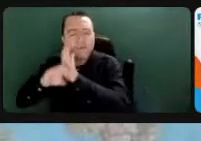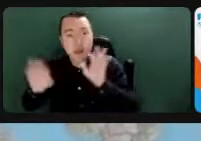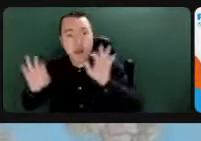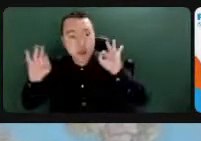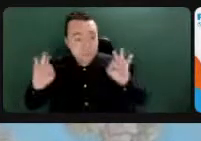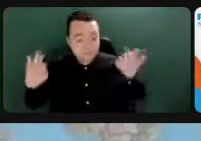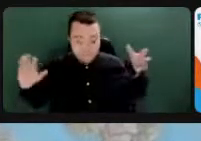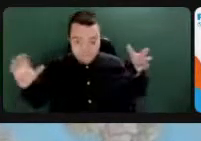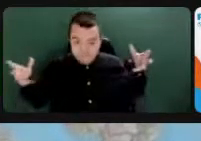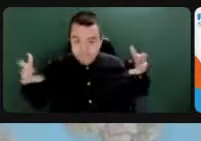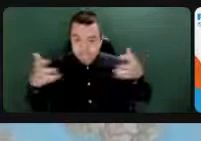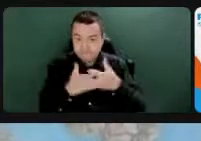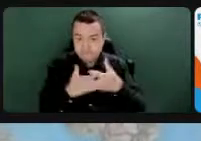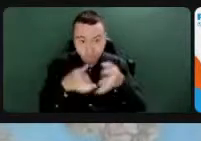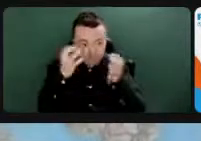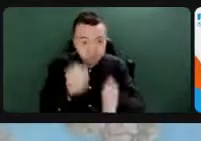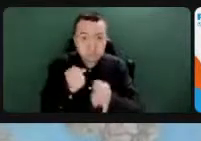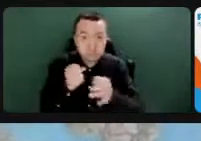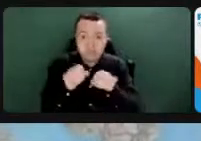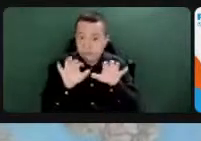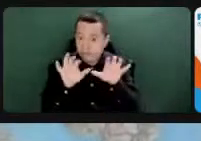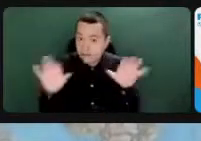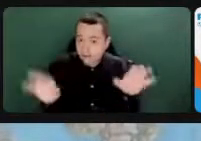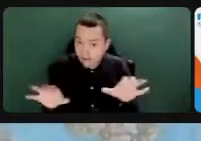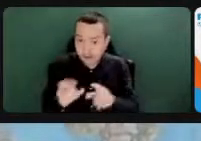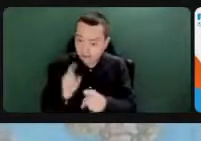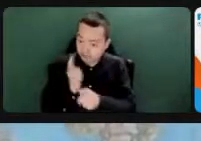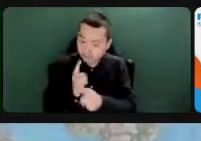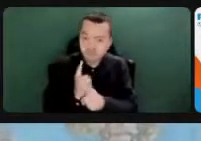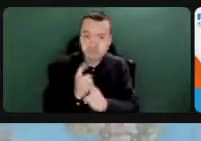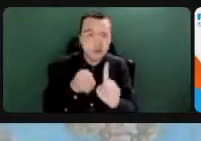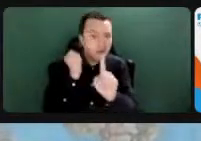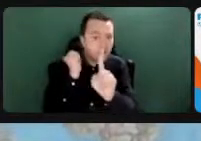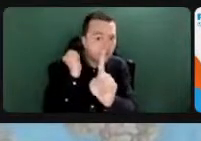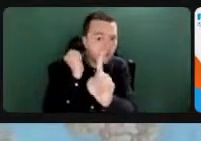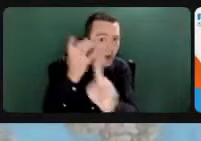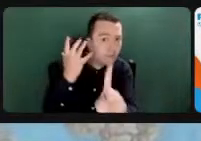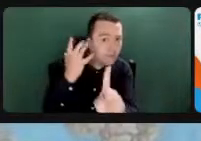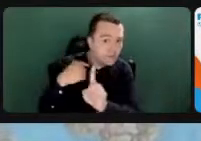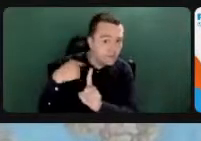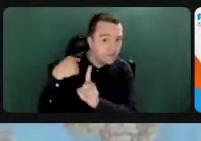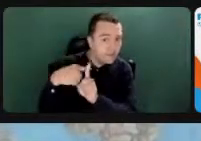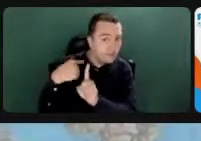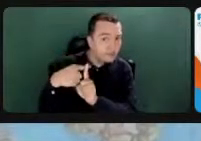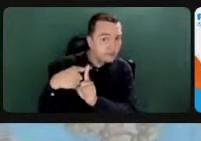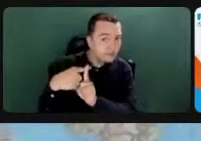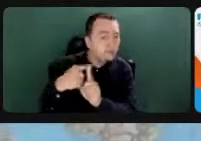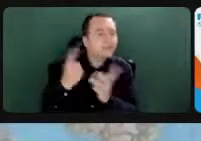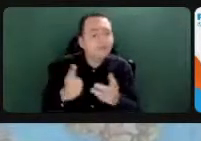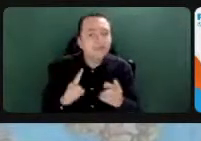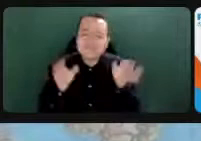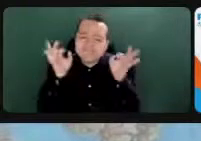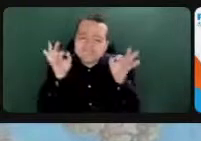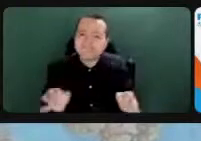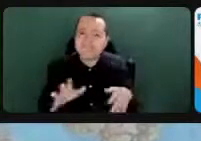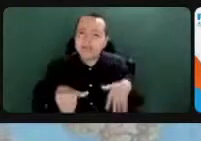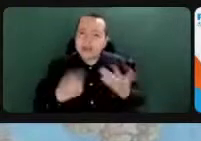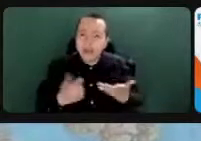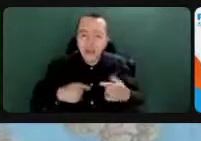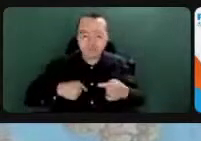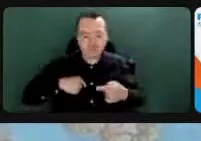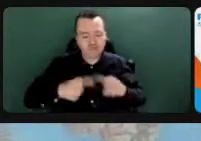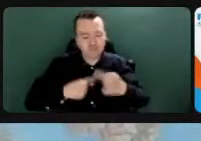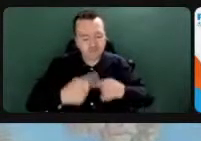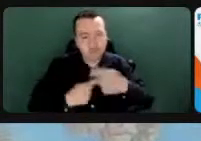un impacto favorable? ¿Y cómo así podemos continuar con esas políticas o ajustarlas en la